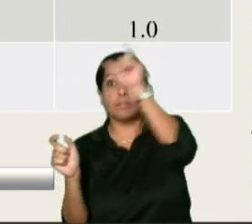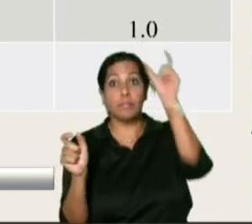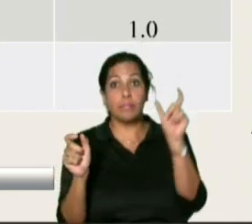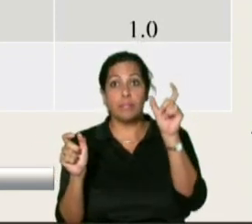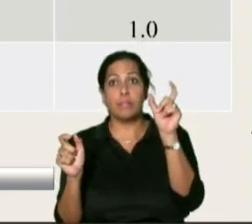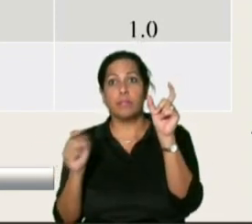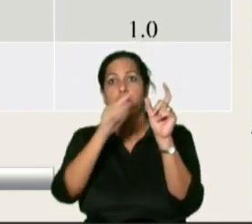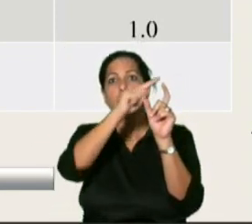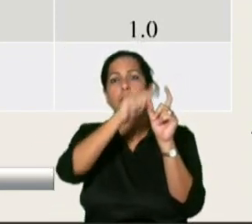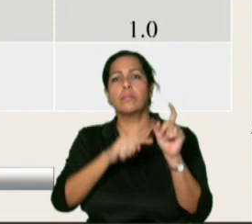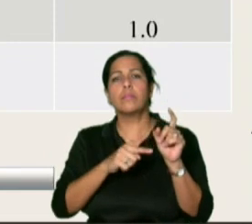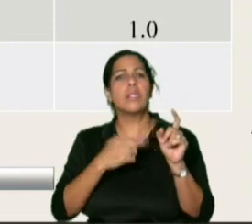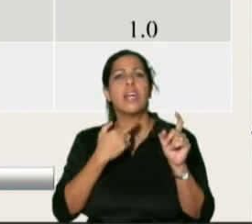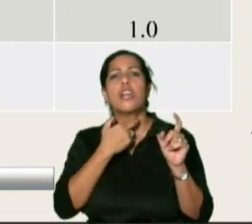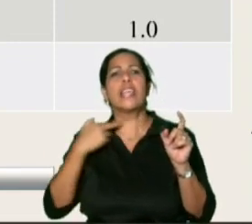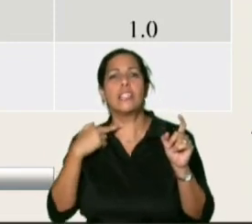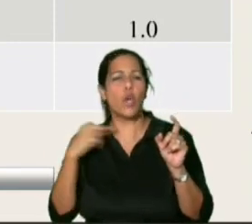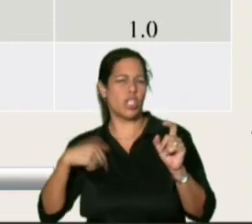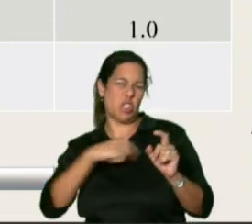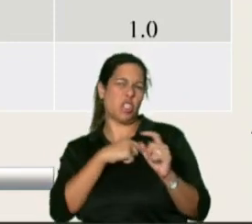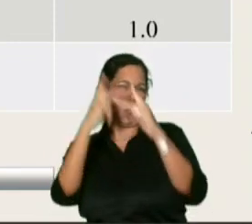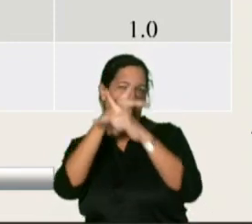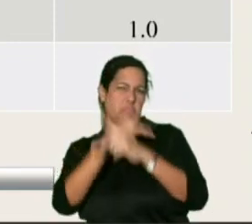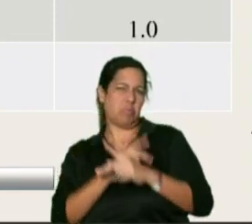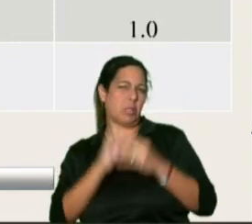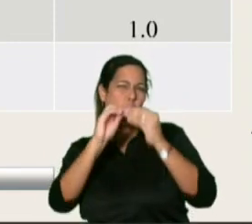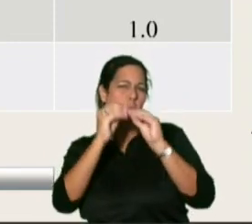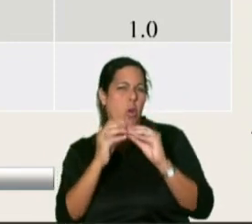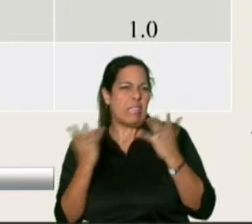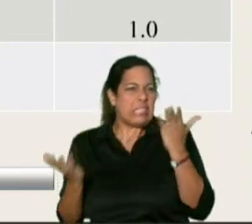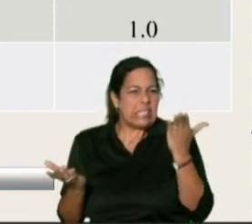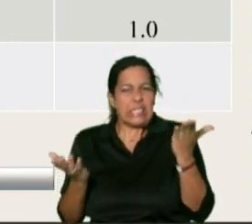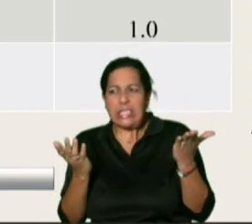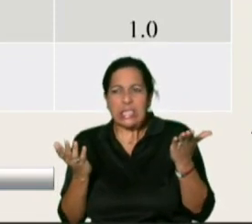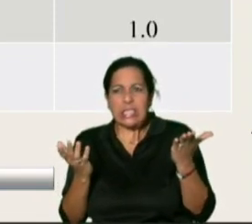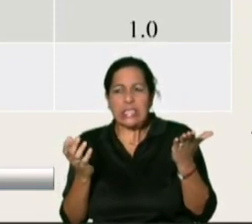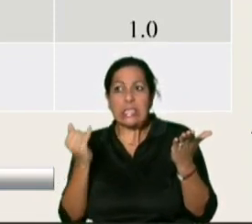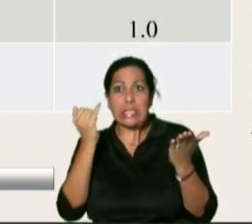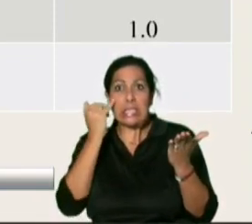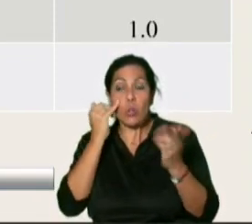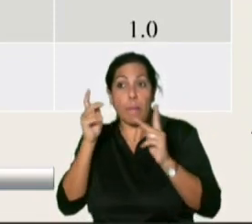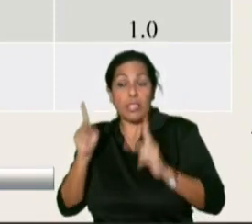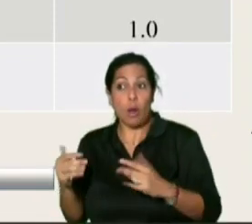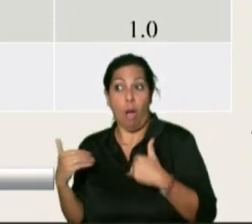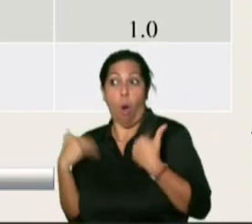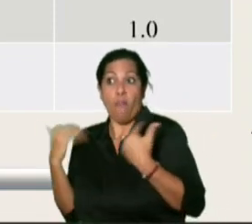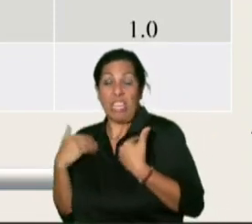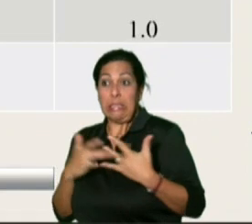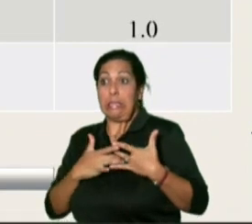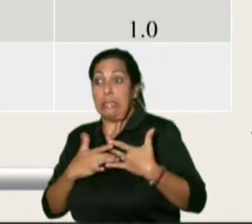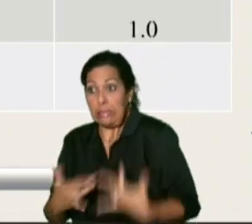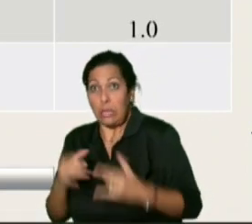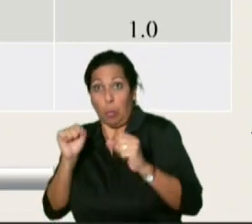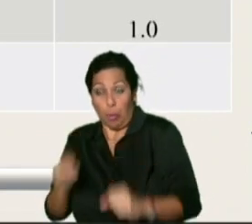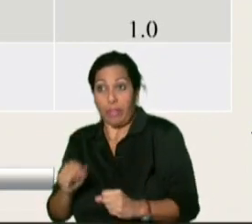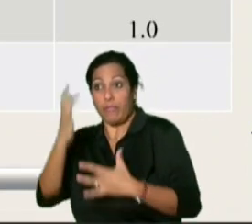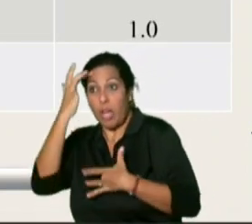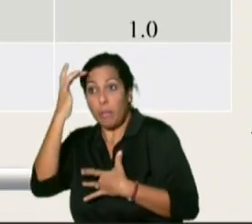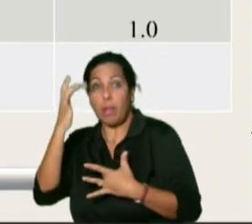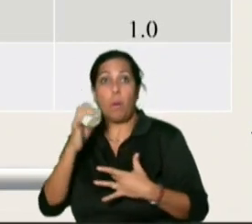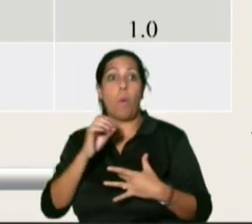derecha es el riesgo relativo, que es un cálculo matemático que se hace en epidemiología para ver cuántas veces más riesgo tiene una persona